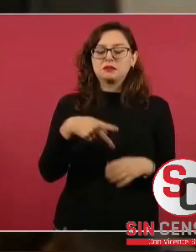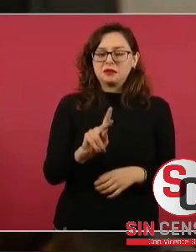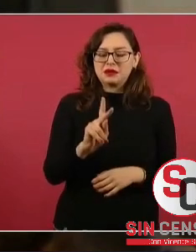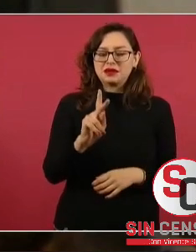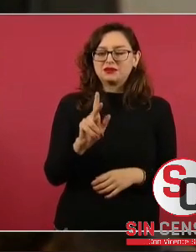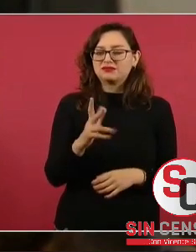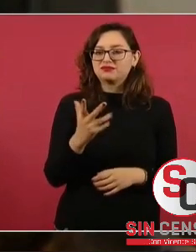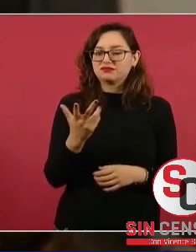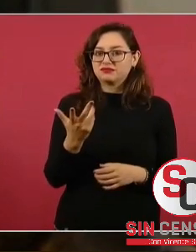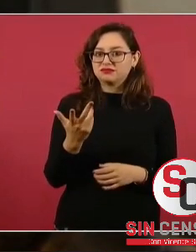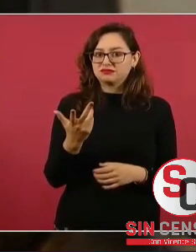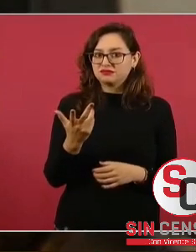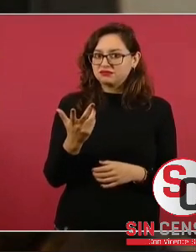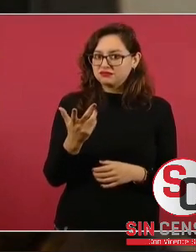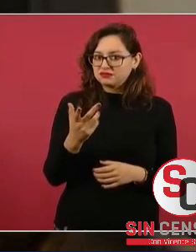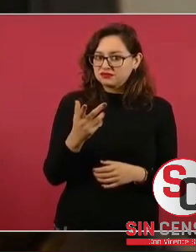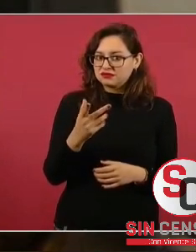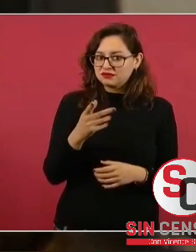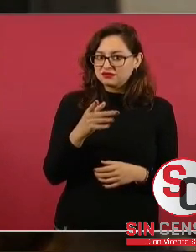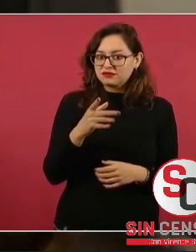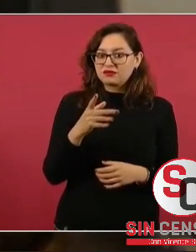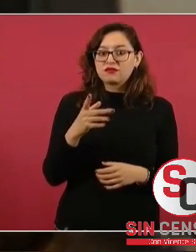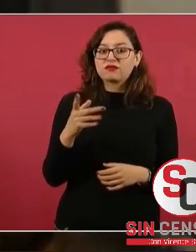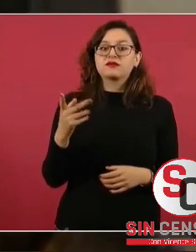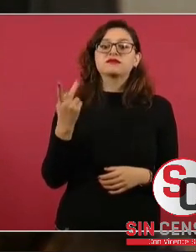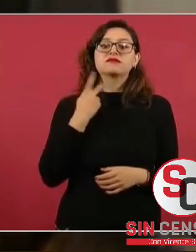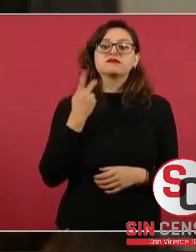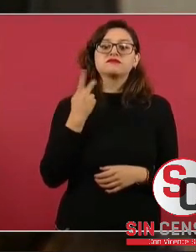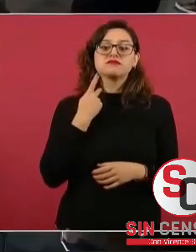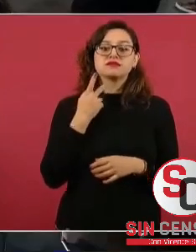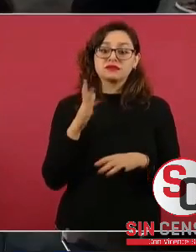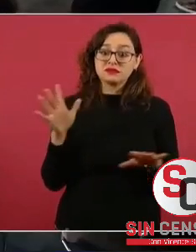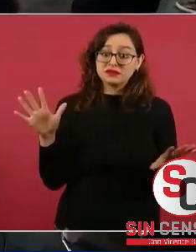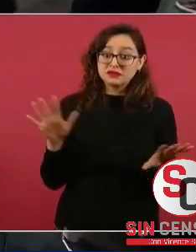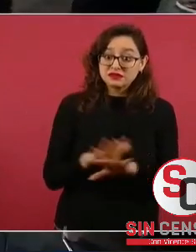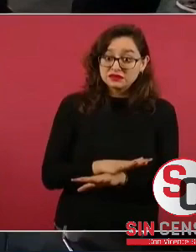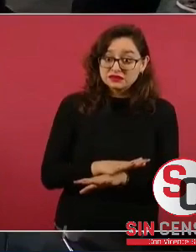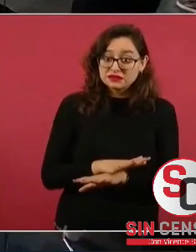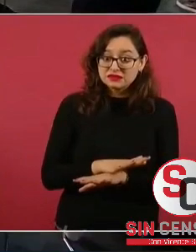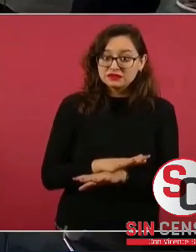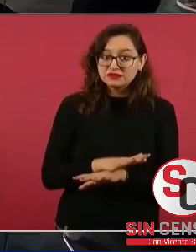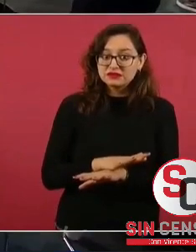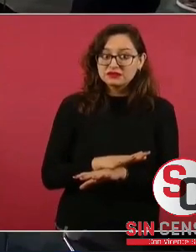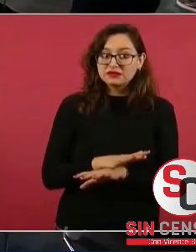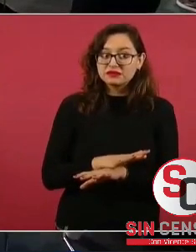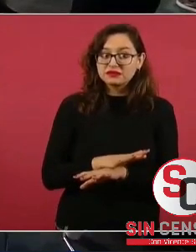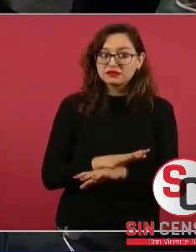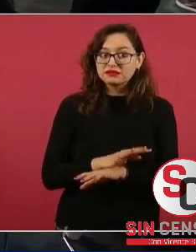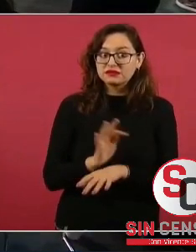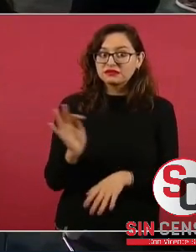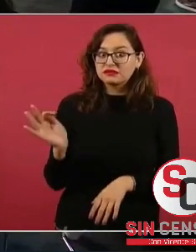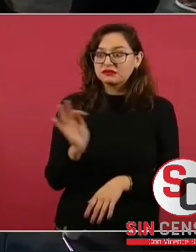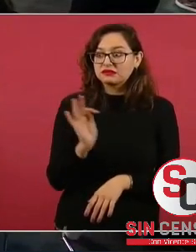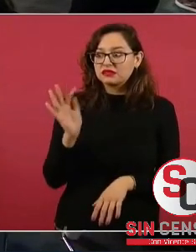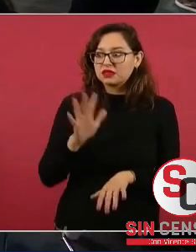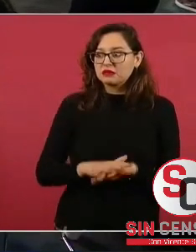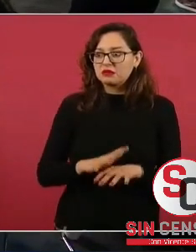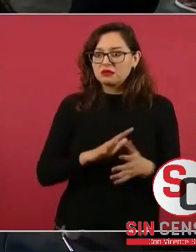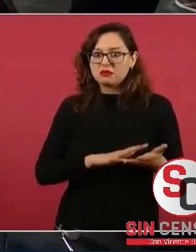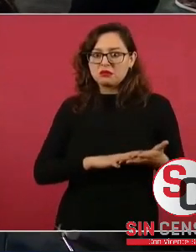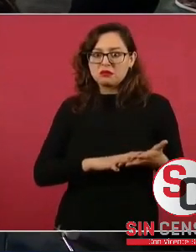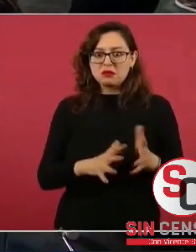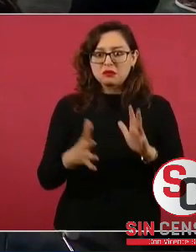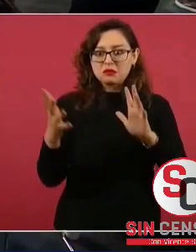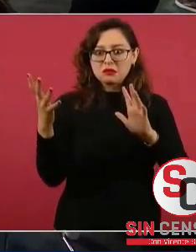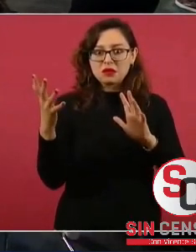riesgo de que el cambio político signifique una mayor violencia, o realmente no hay riesgo,